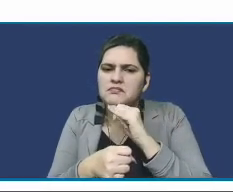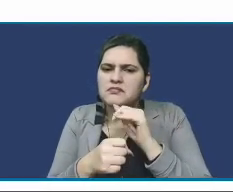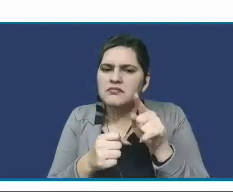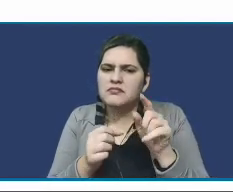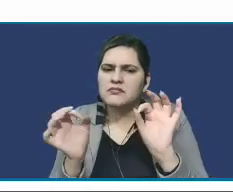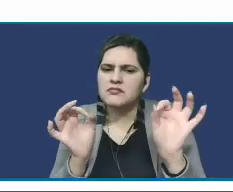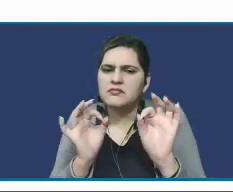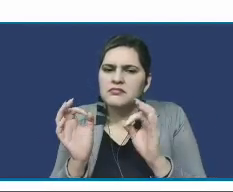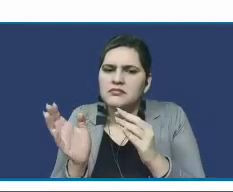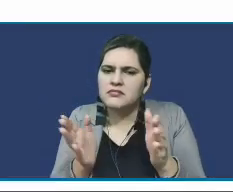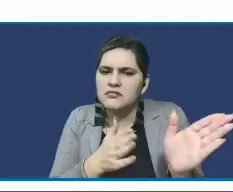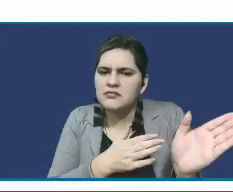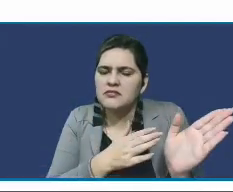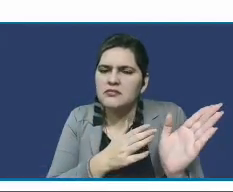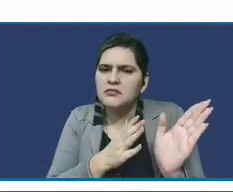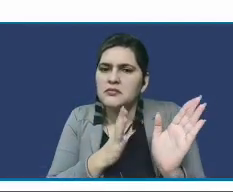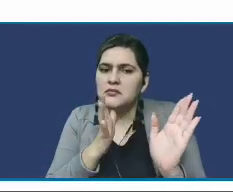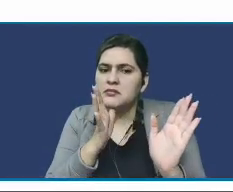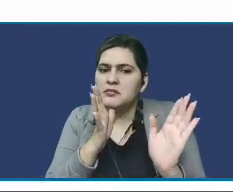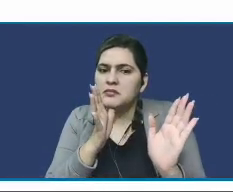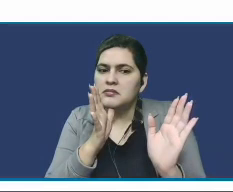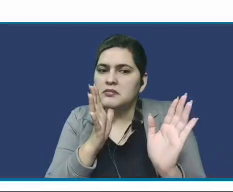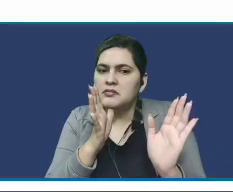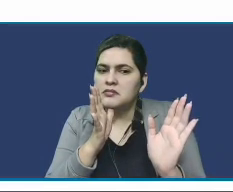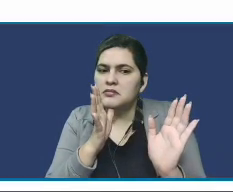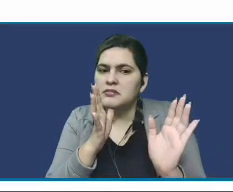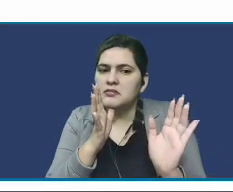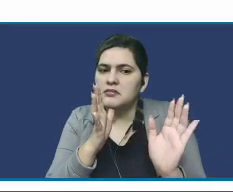¿Alguna sugerencia, Gabriela?